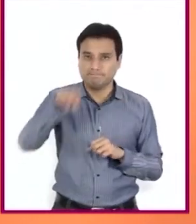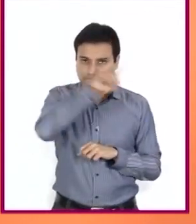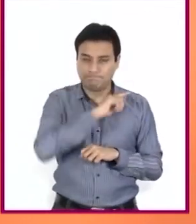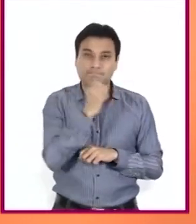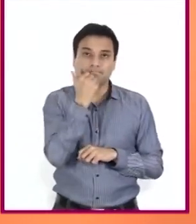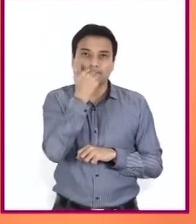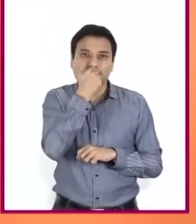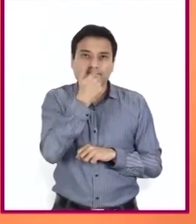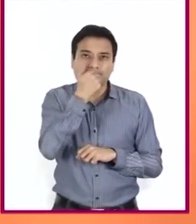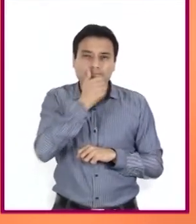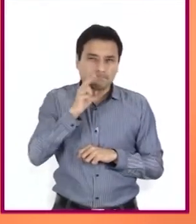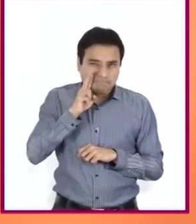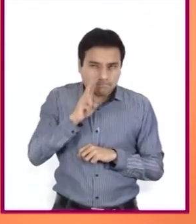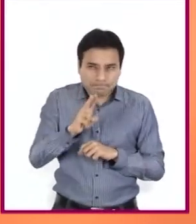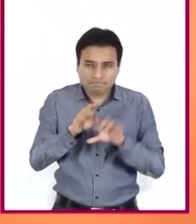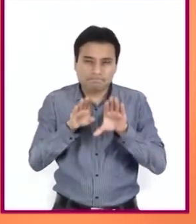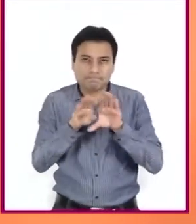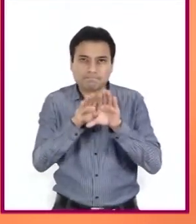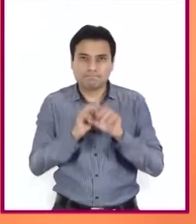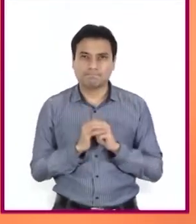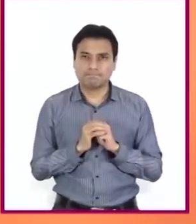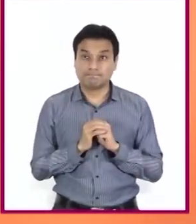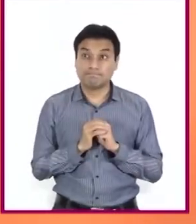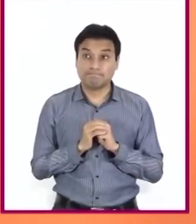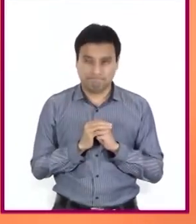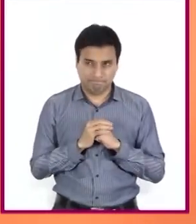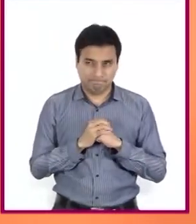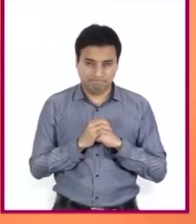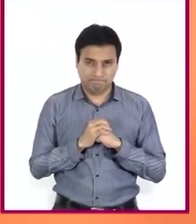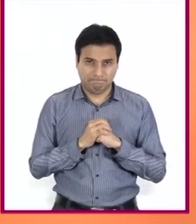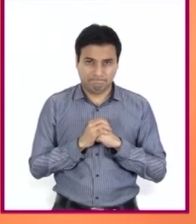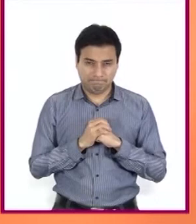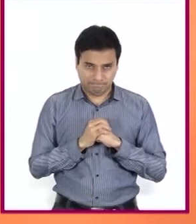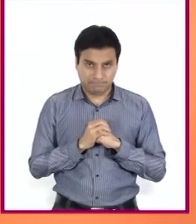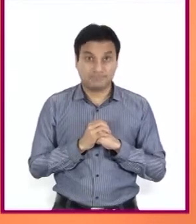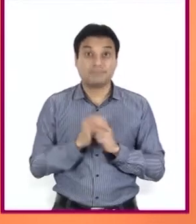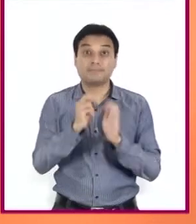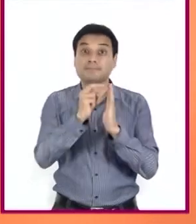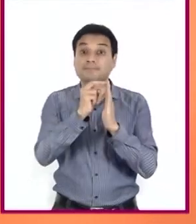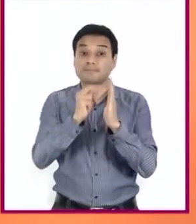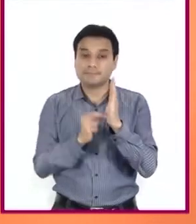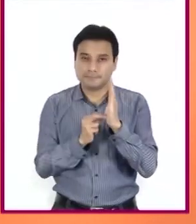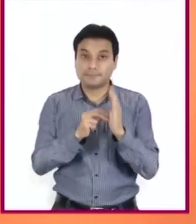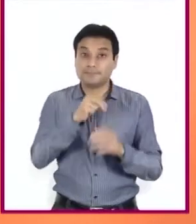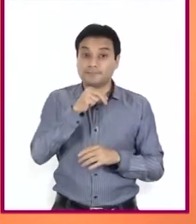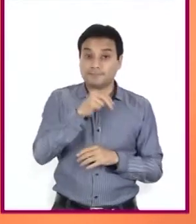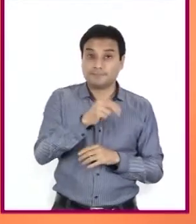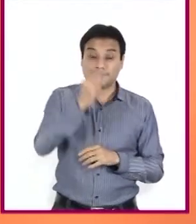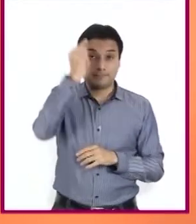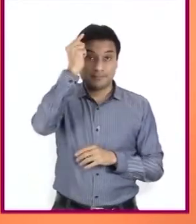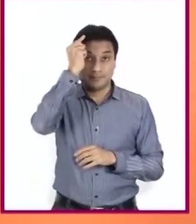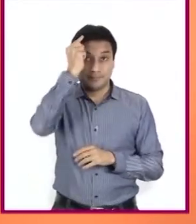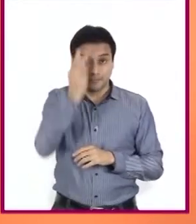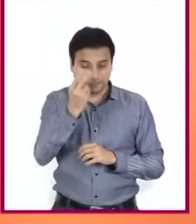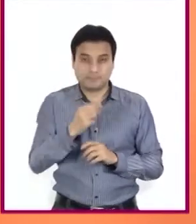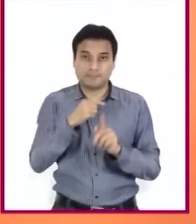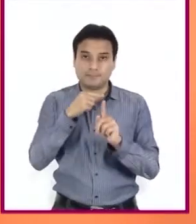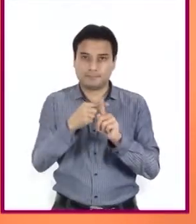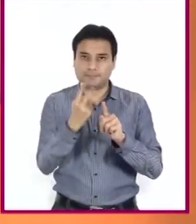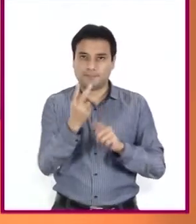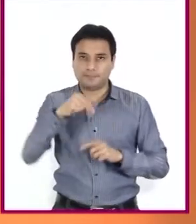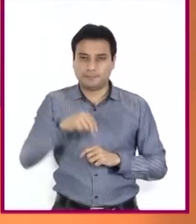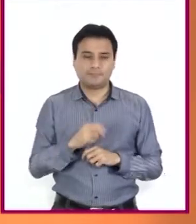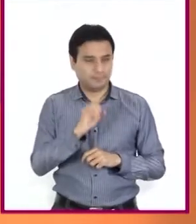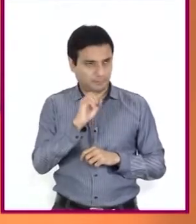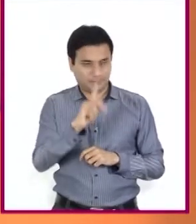observen cómo inicia la sucesión cuya expresión algebraica es n al cuadrado más 2n?